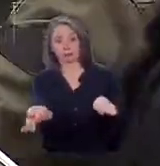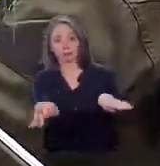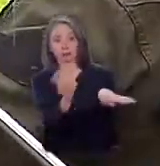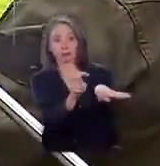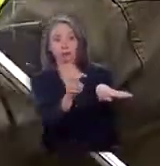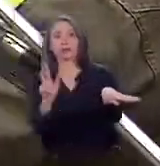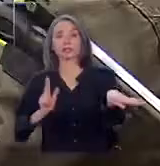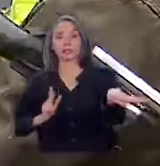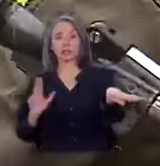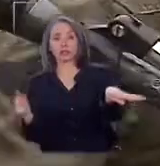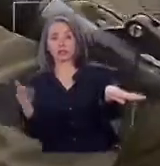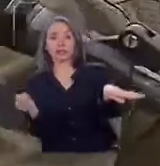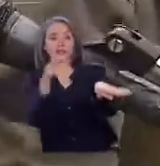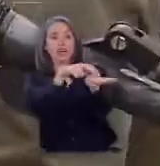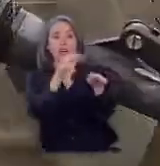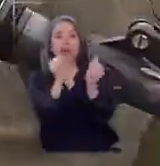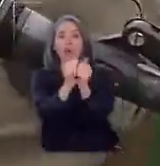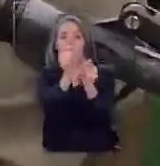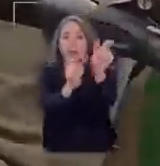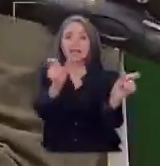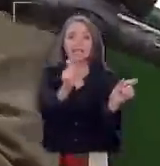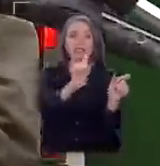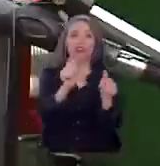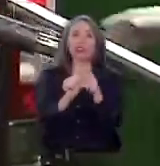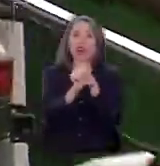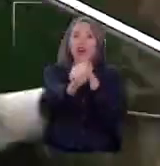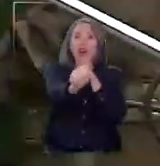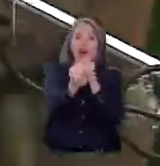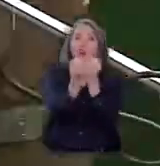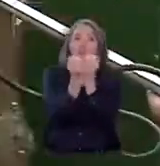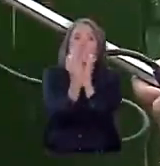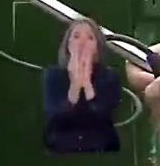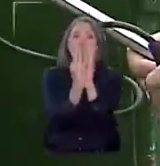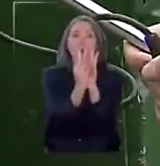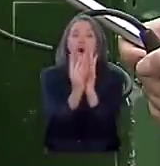y me va a meter con toda esa gente no tengo ni siquiera distancia